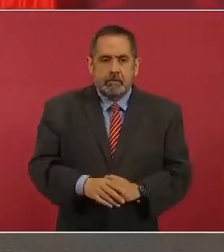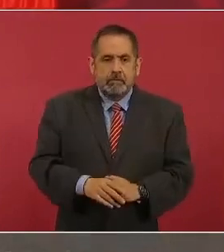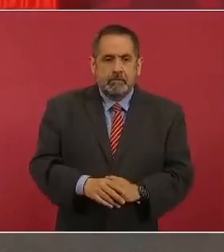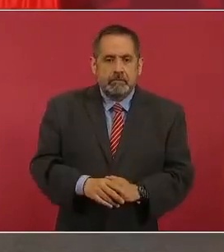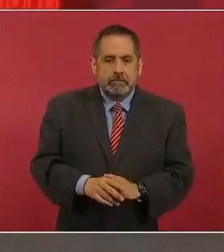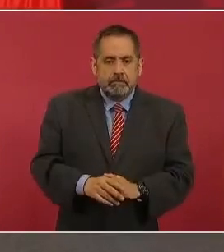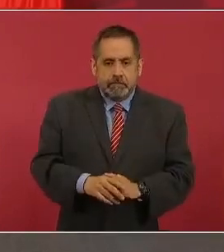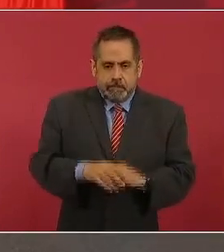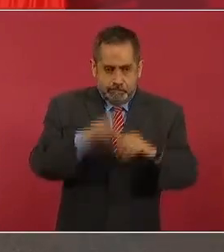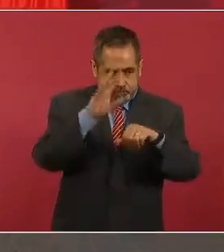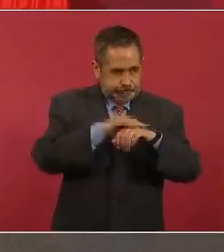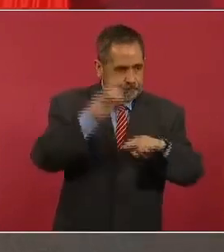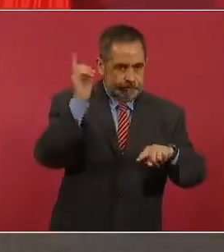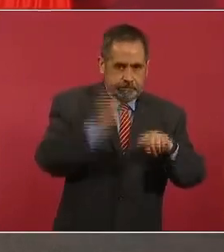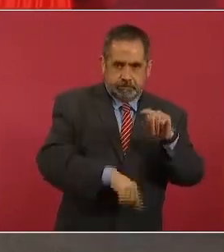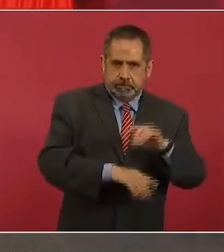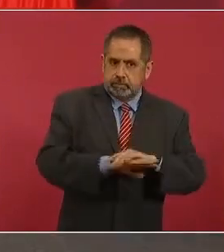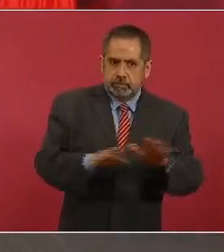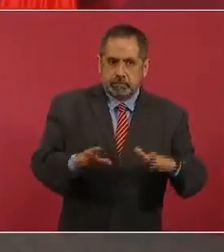el permiso.